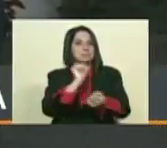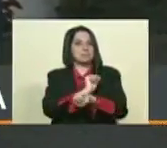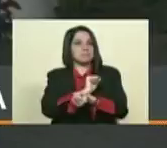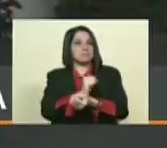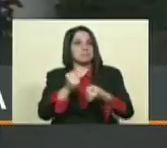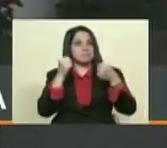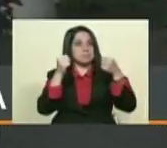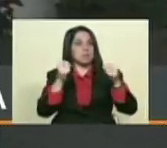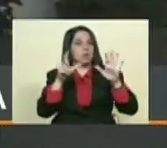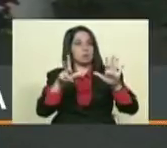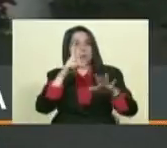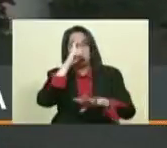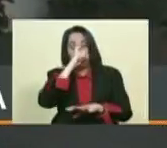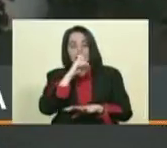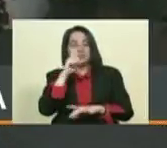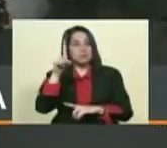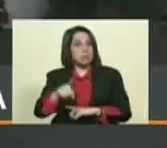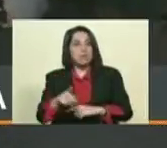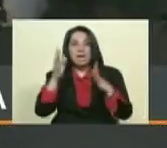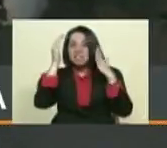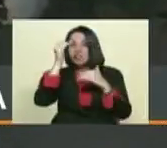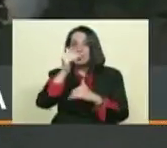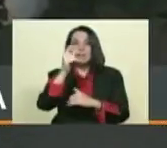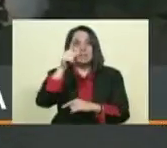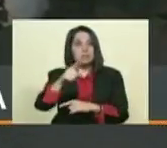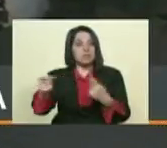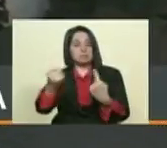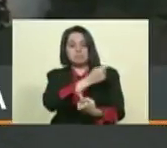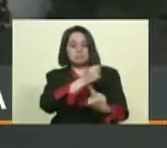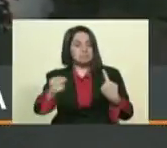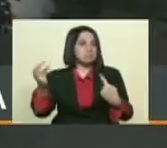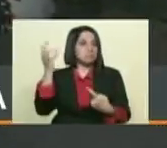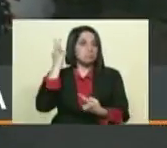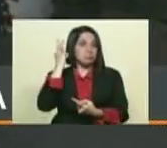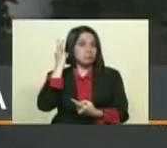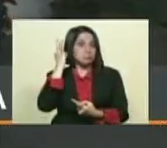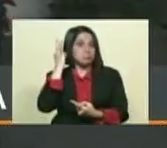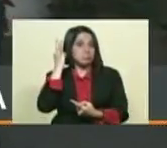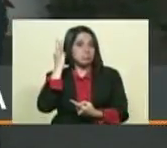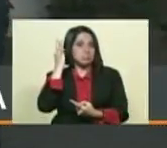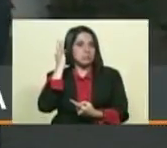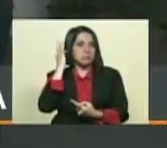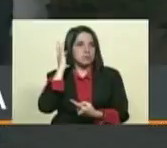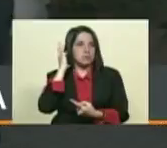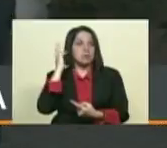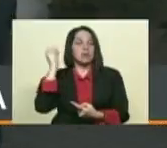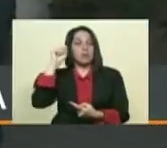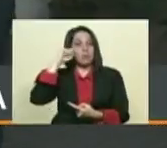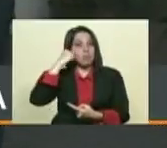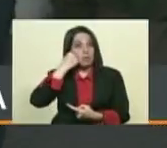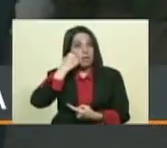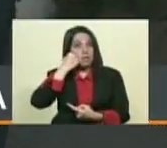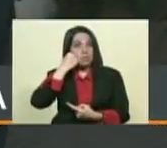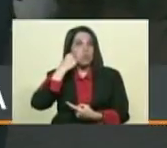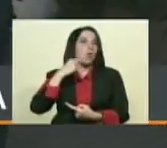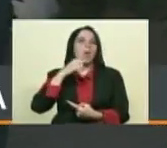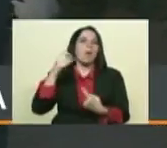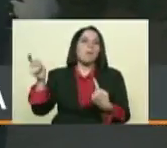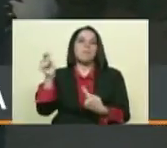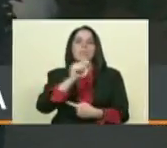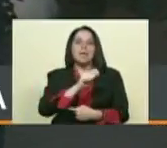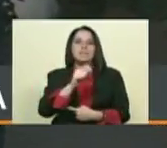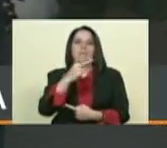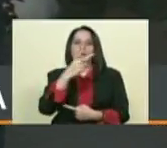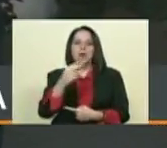libertad de 8 años o menos, se atenderán casos también de violencia de género contra las mujeres. Y recordando que estamos en el mes de la no violencia contra las